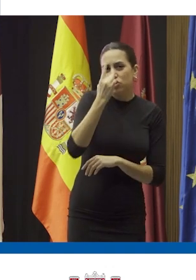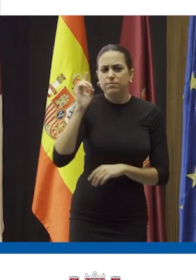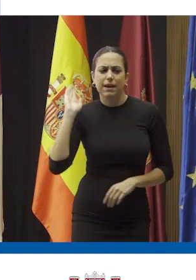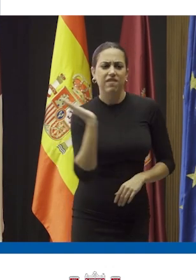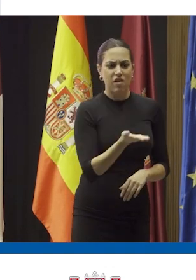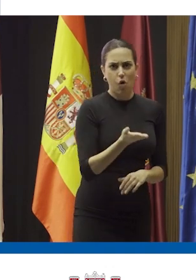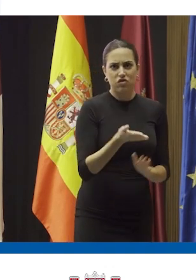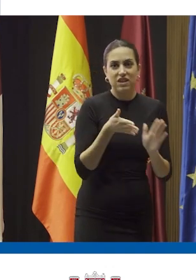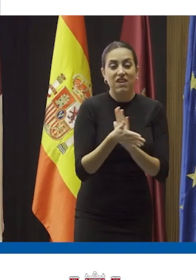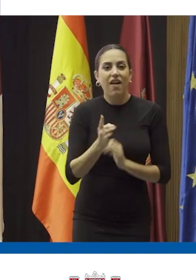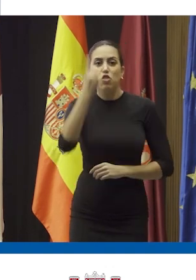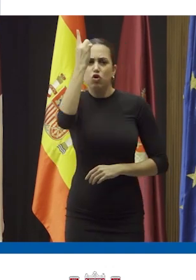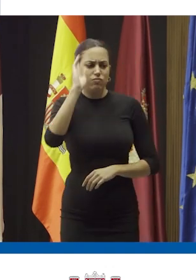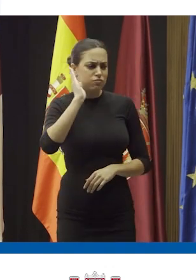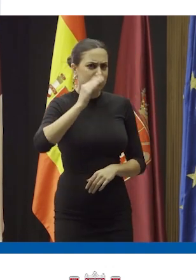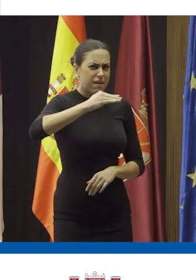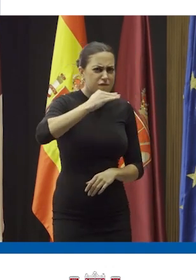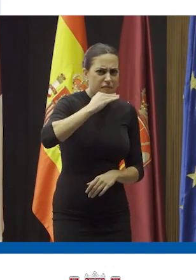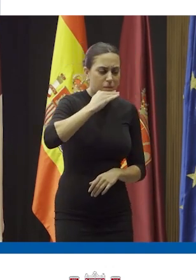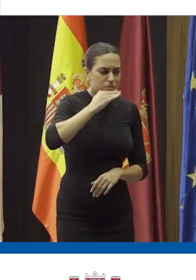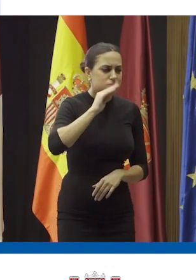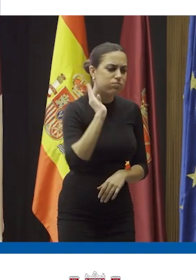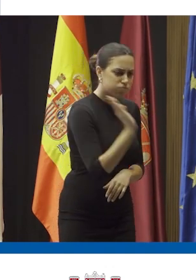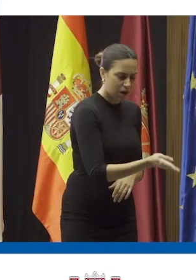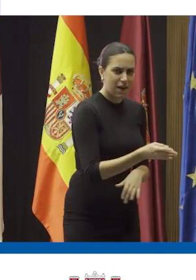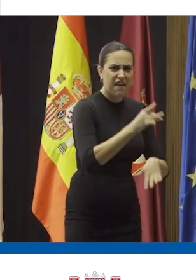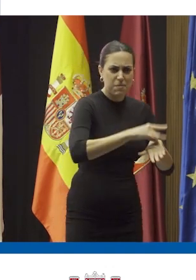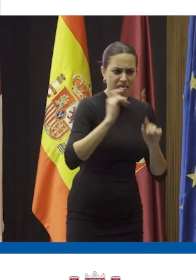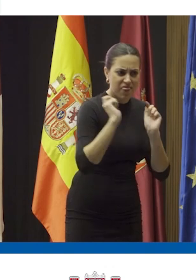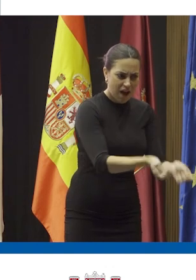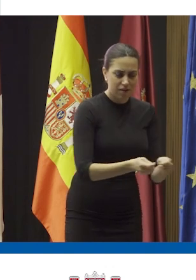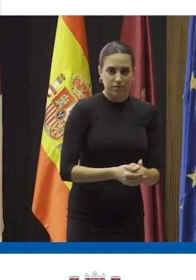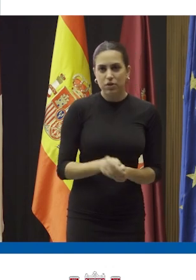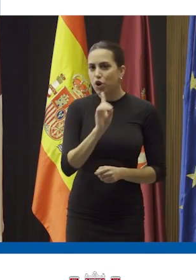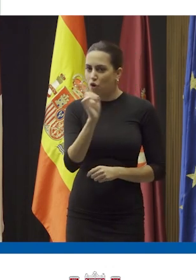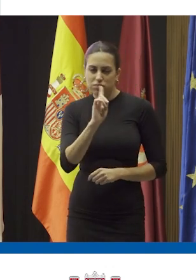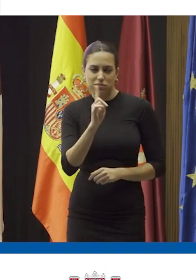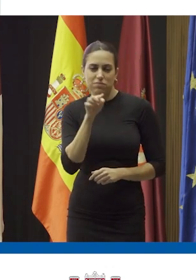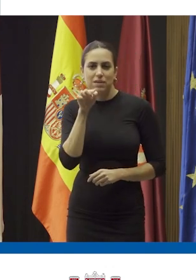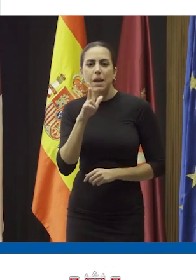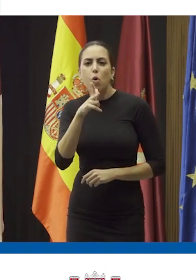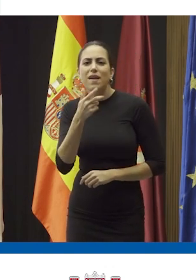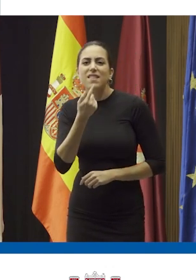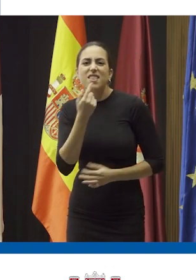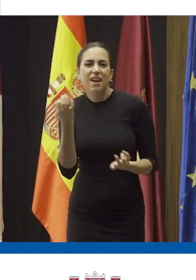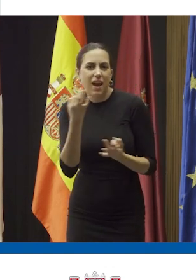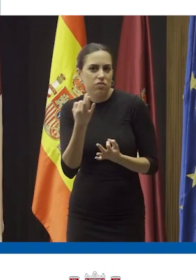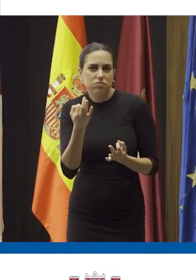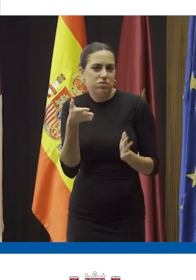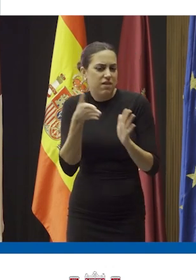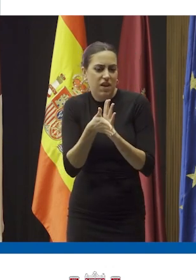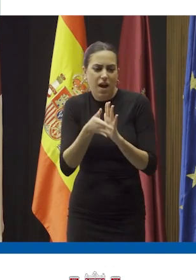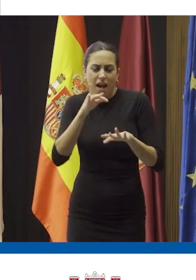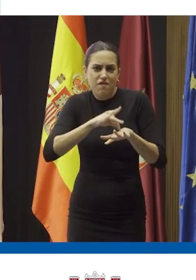enfermedad. Concepto místico religioso. No, él lo atribuye a causas naturales. Es un salto